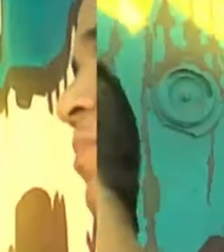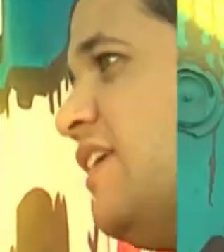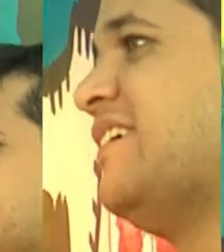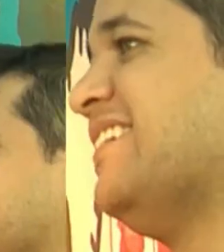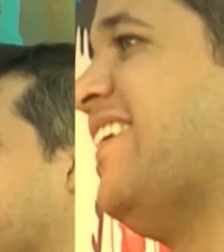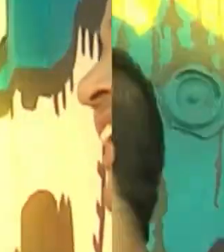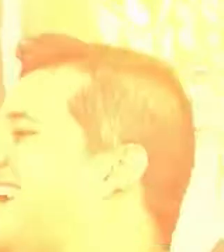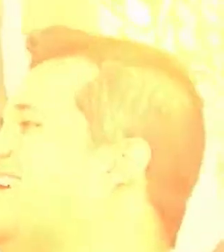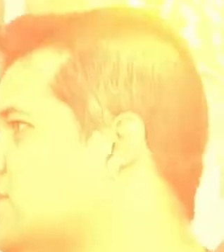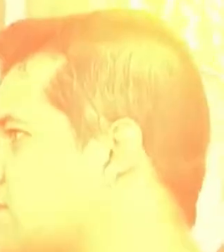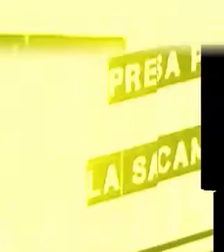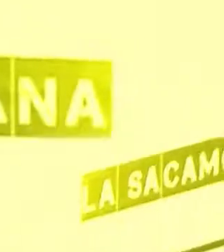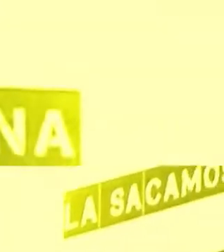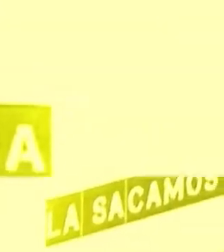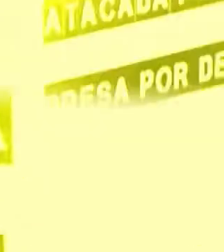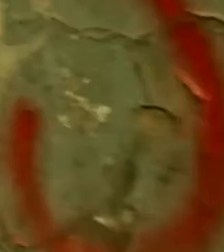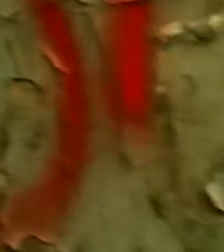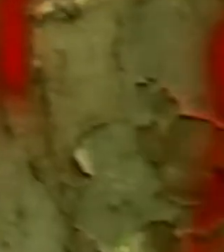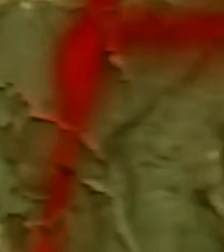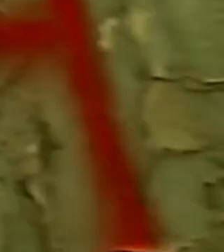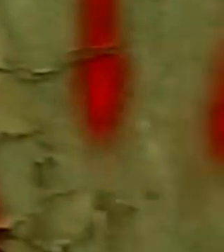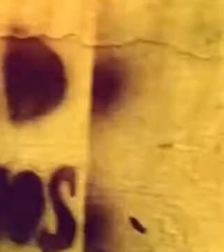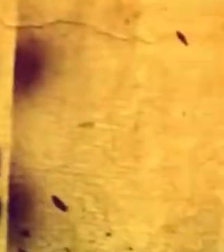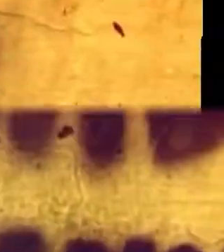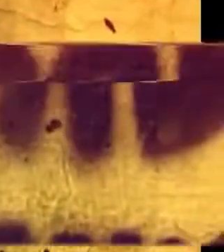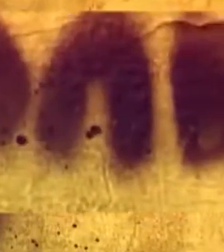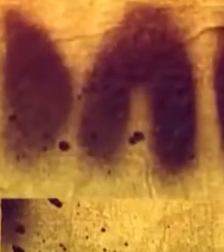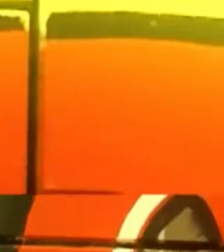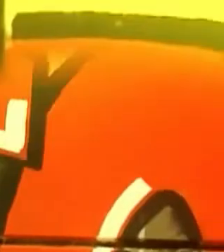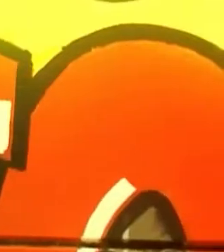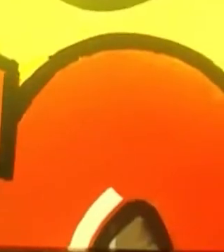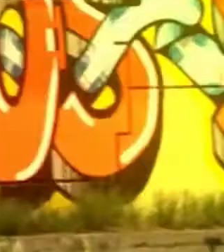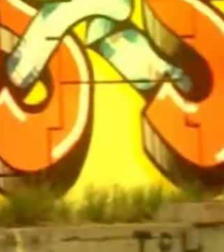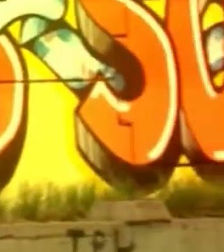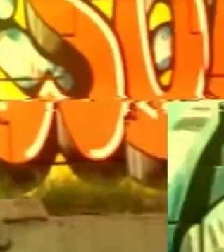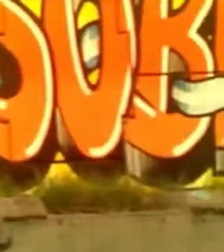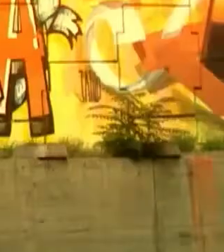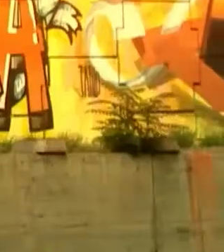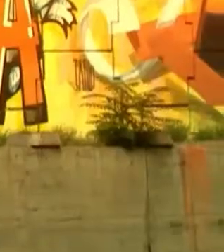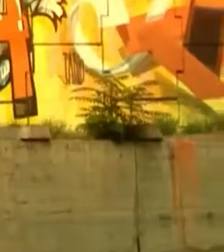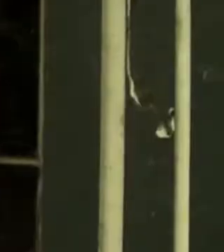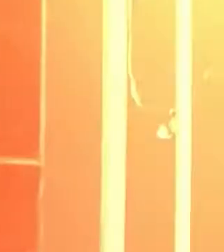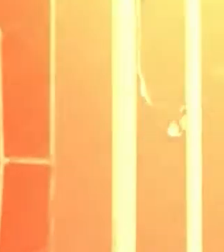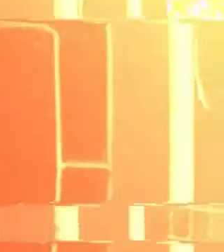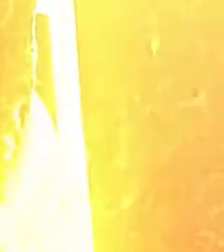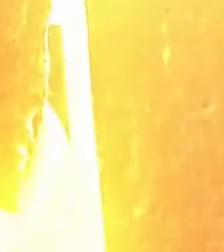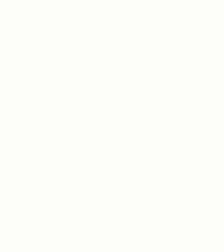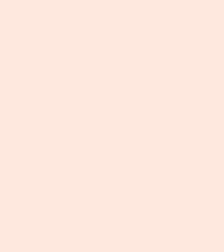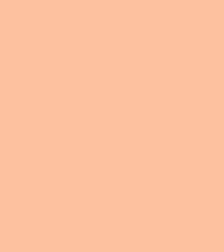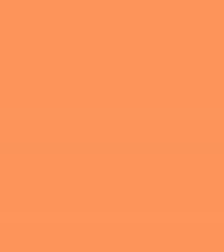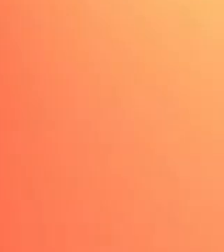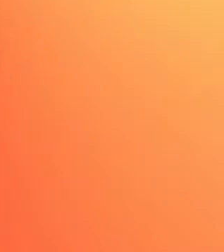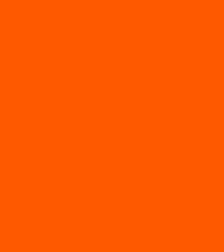dos, somos dos. Somos dos, somos dos, somos dos, somos dos, somos todo. Y somos dos, somos dos,